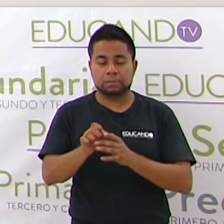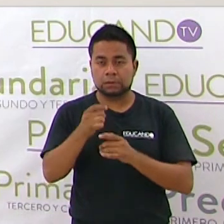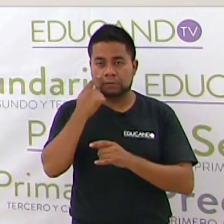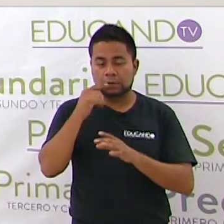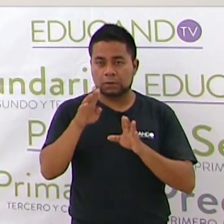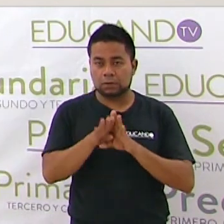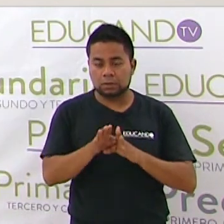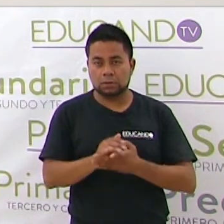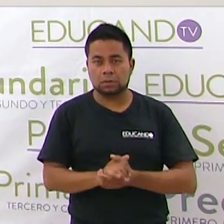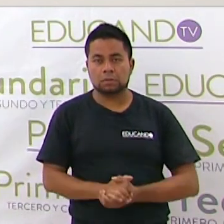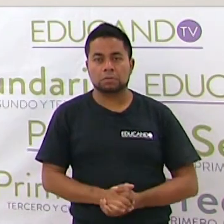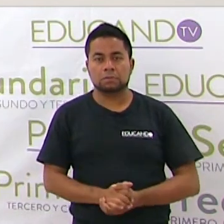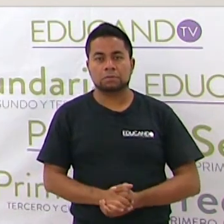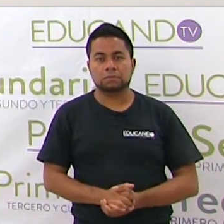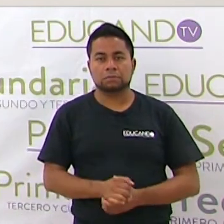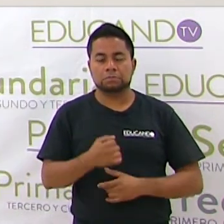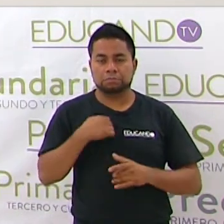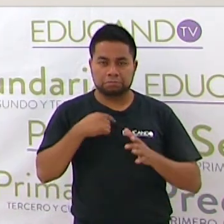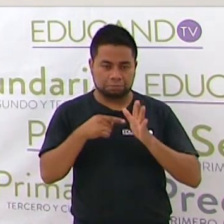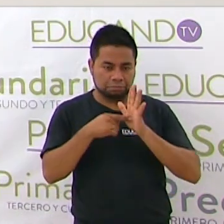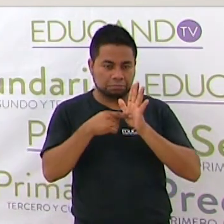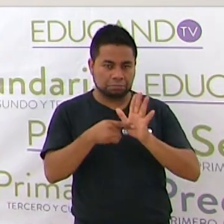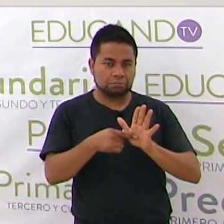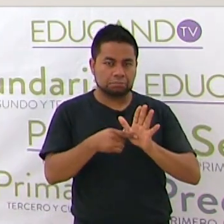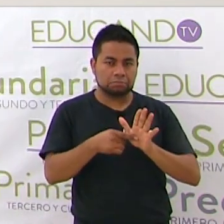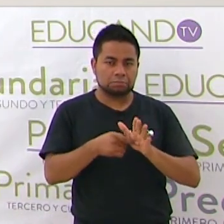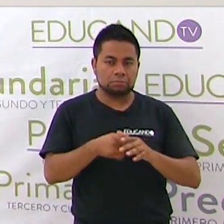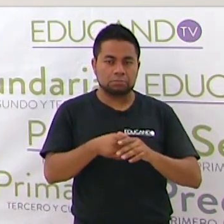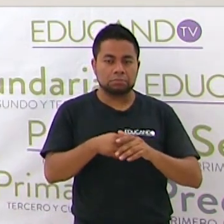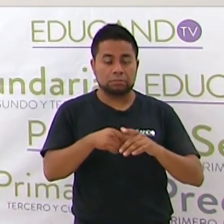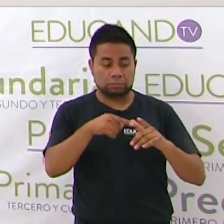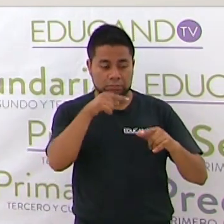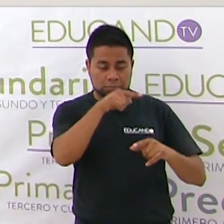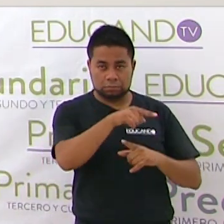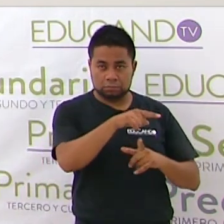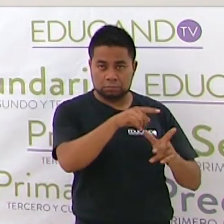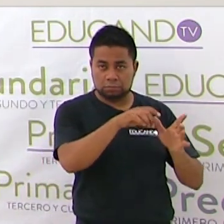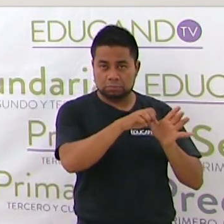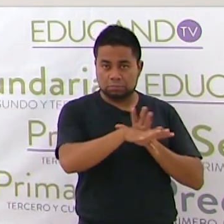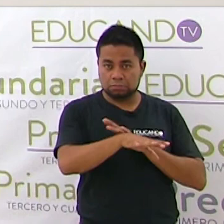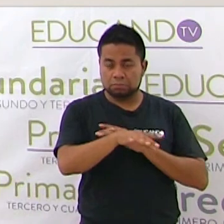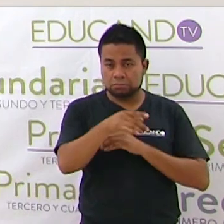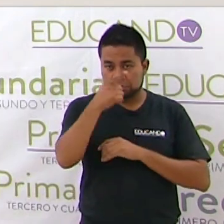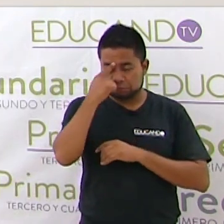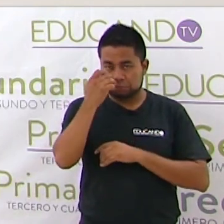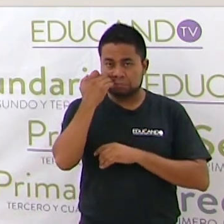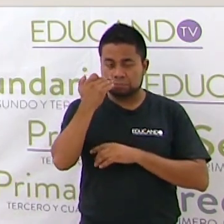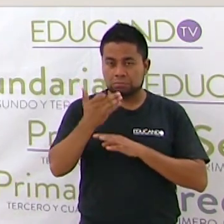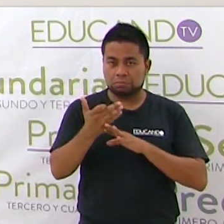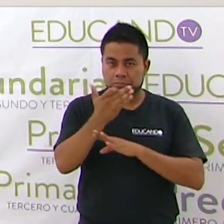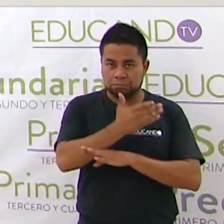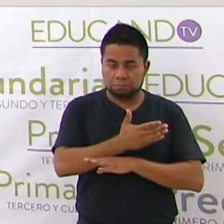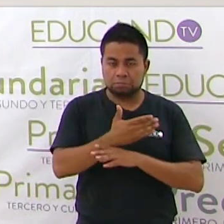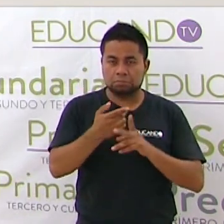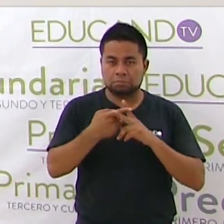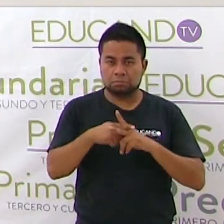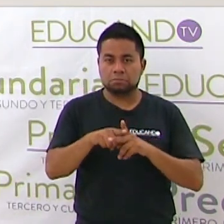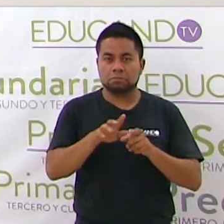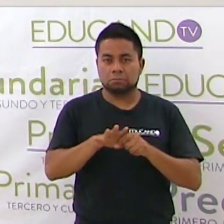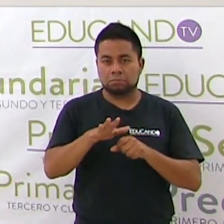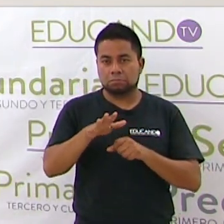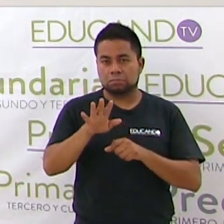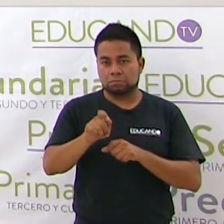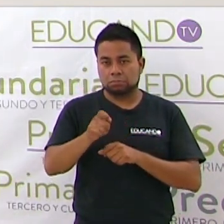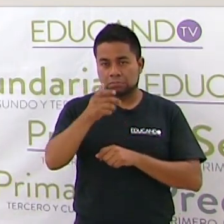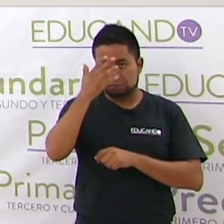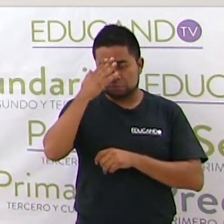siguiente manera. Se los voy a poner. Aquí vamos a observar algo primero, antes de irnos a esa razón. Sabemos entonces